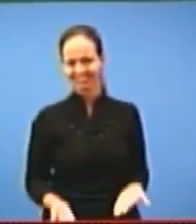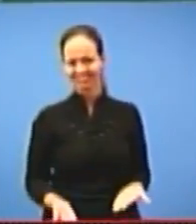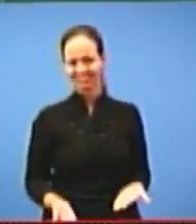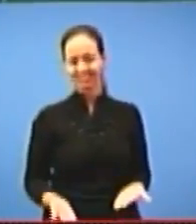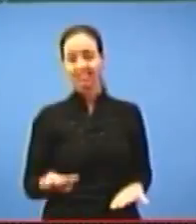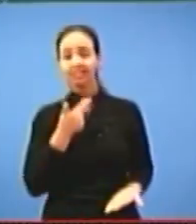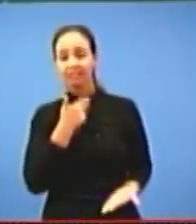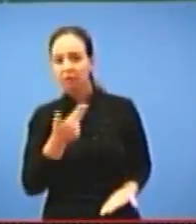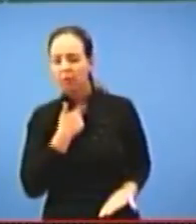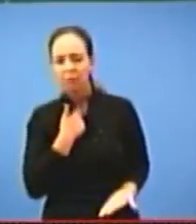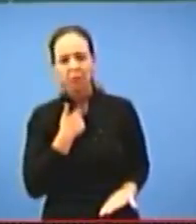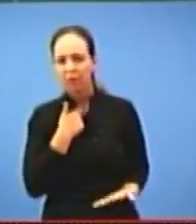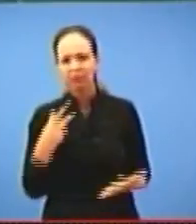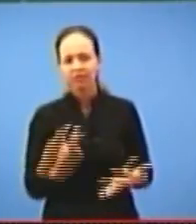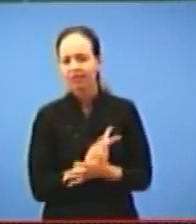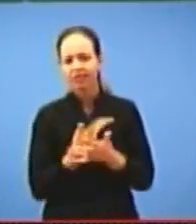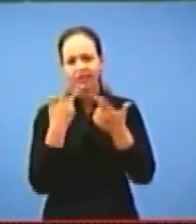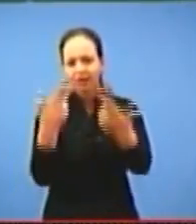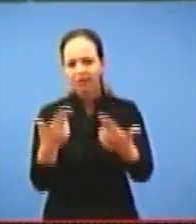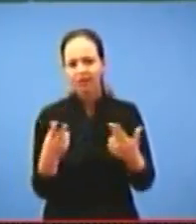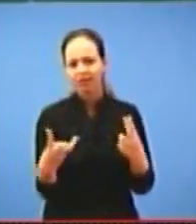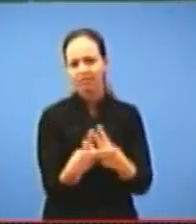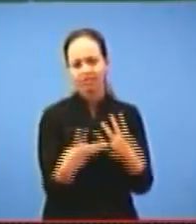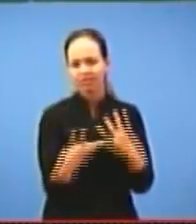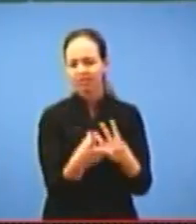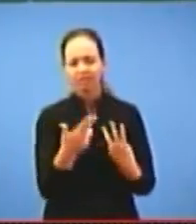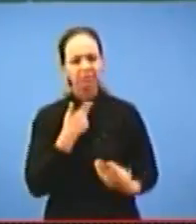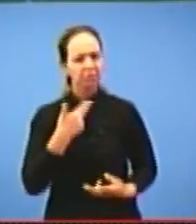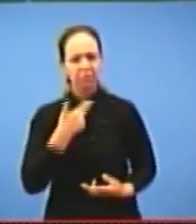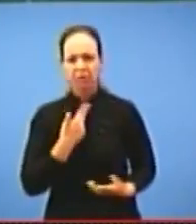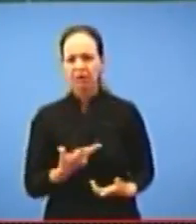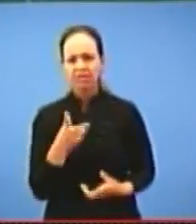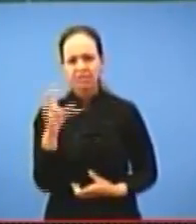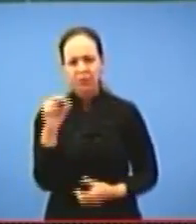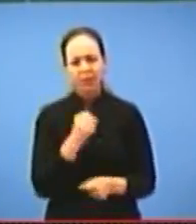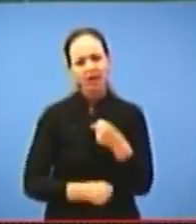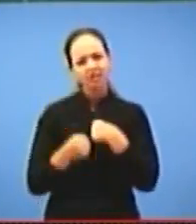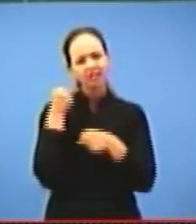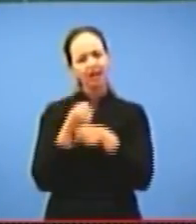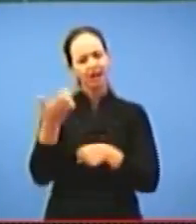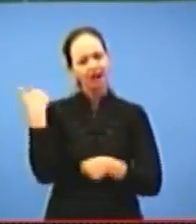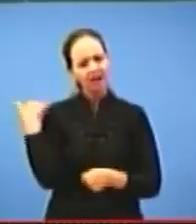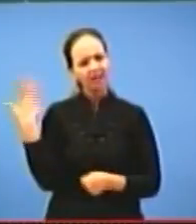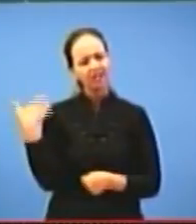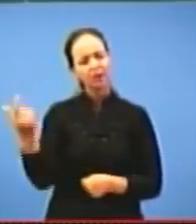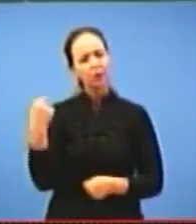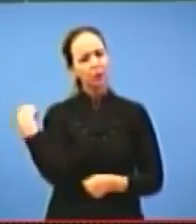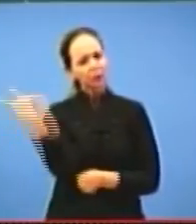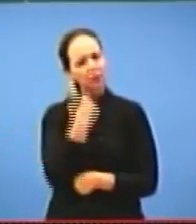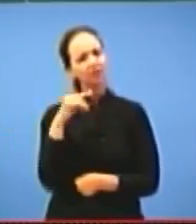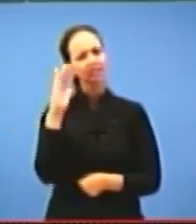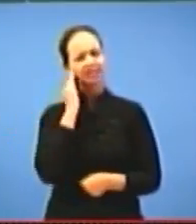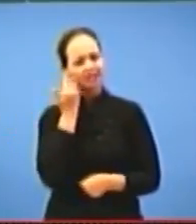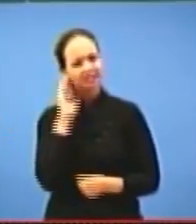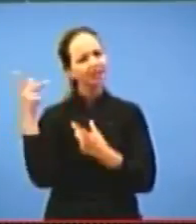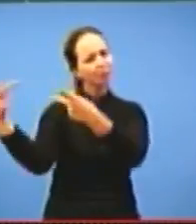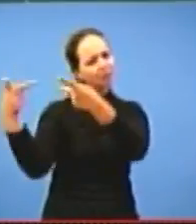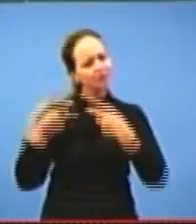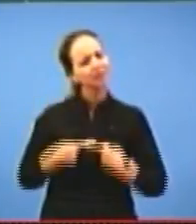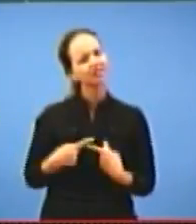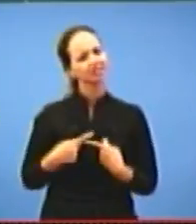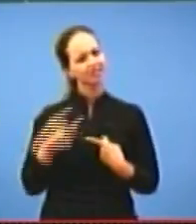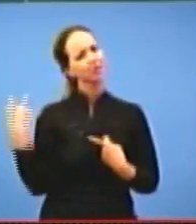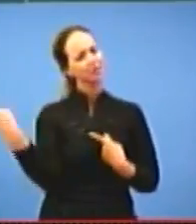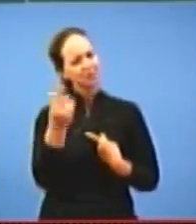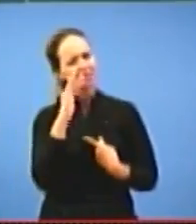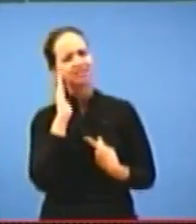puede pasar con nosotros, eso no va a pasar con nosotros. Hace 50 años atrás el Señor nos visitó y nosotros entendemos el día de nuestro llamado, de